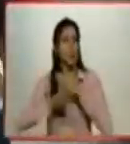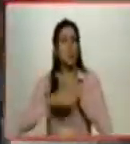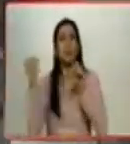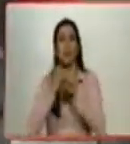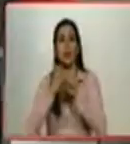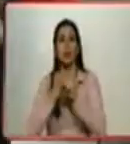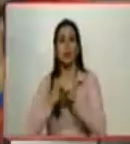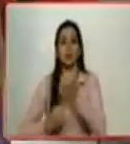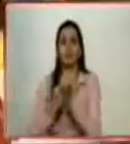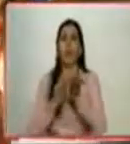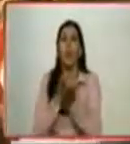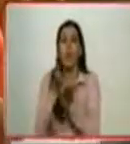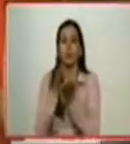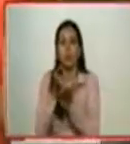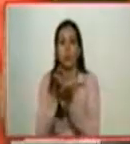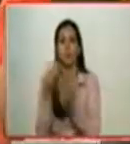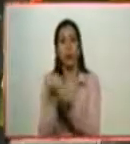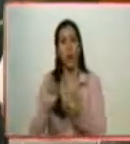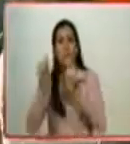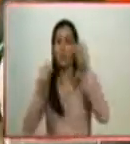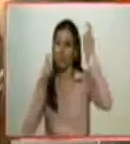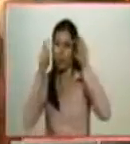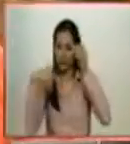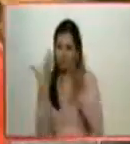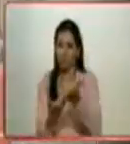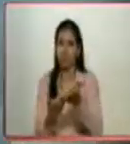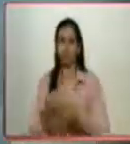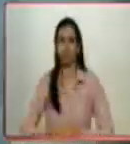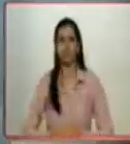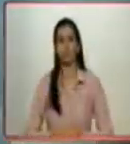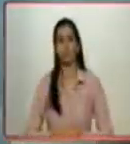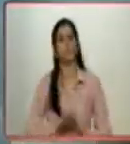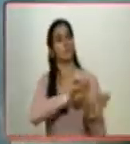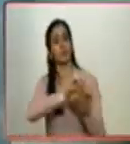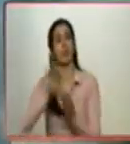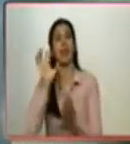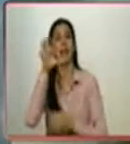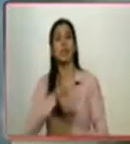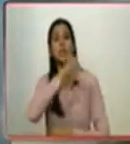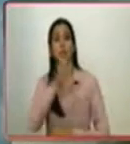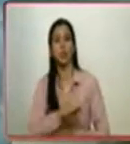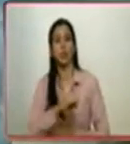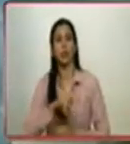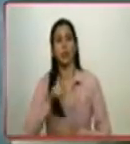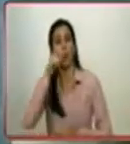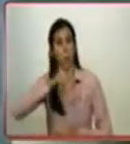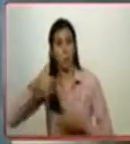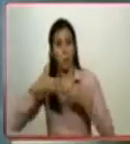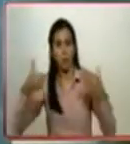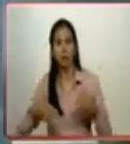trabajando por la continuidad del legado del comandante Hugo Chávez. En el estado Zulia, el Poder Popular celebró